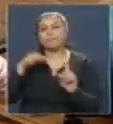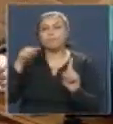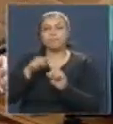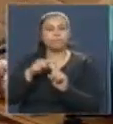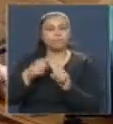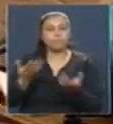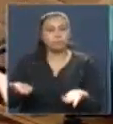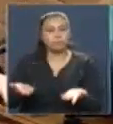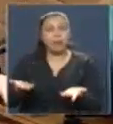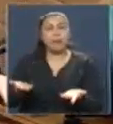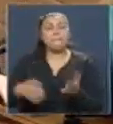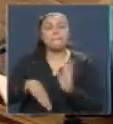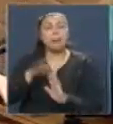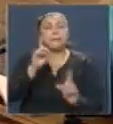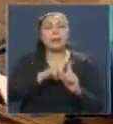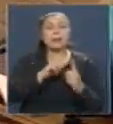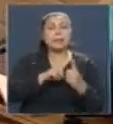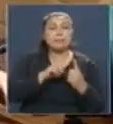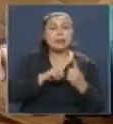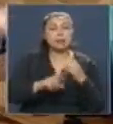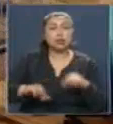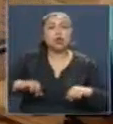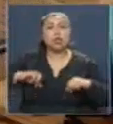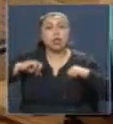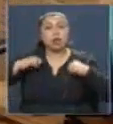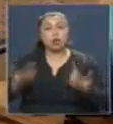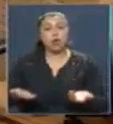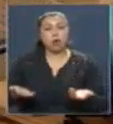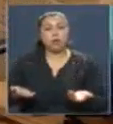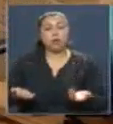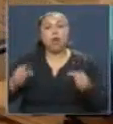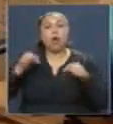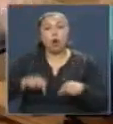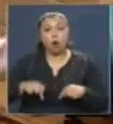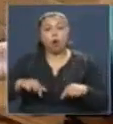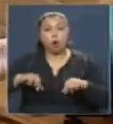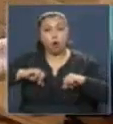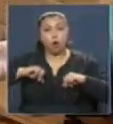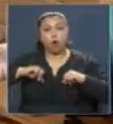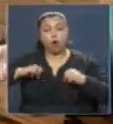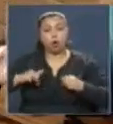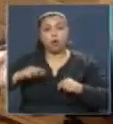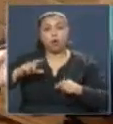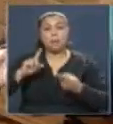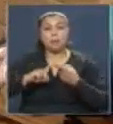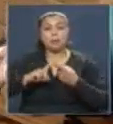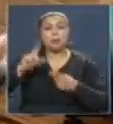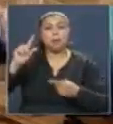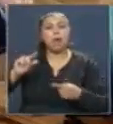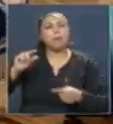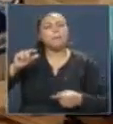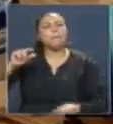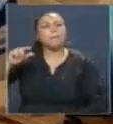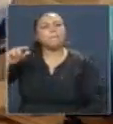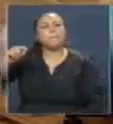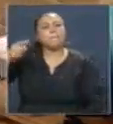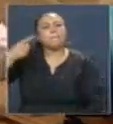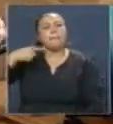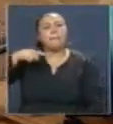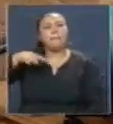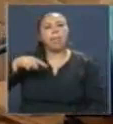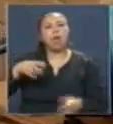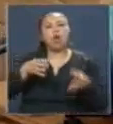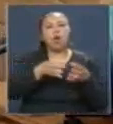todo mayor participación de jóvenes. Hoy día los jóvenes están participando menos y están los sectores